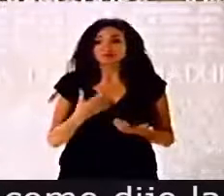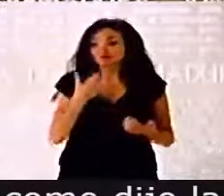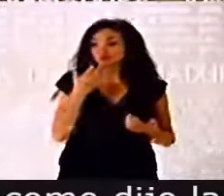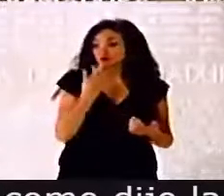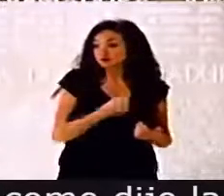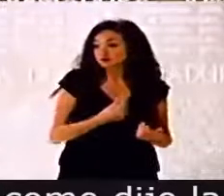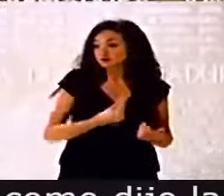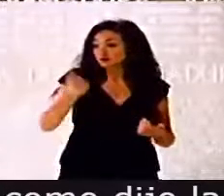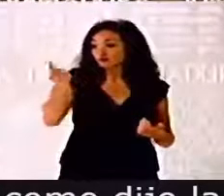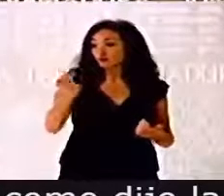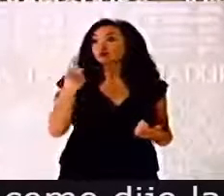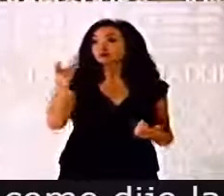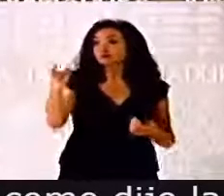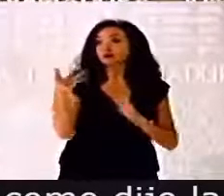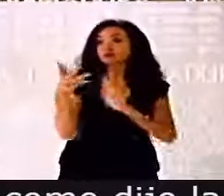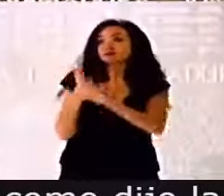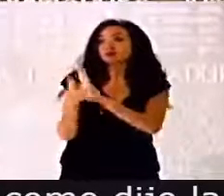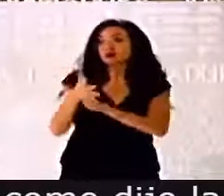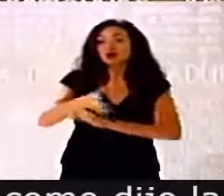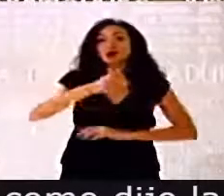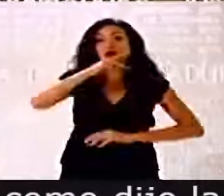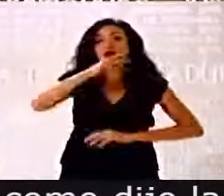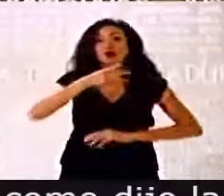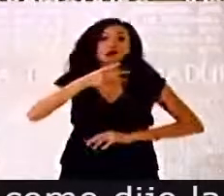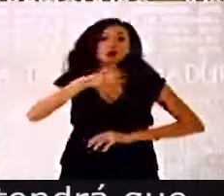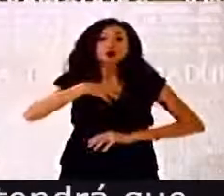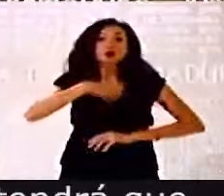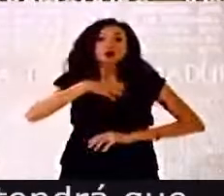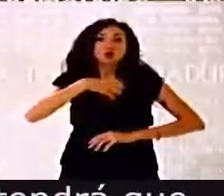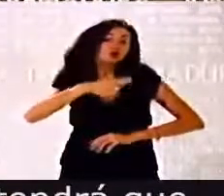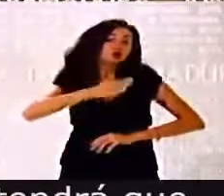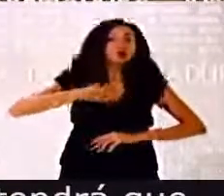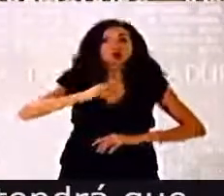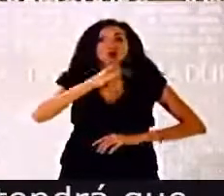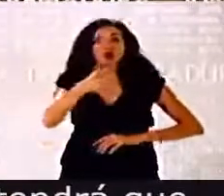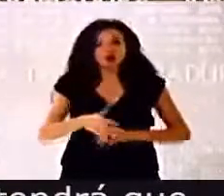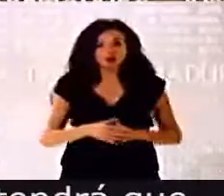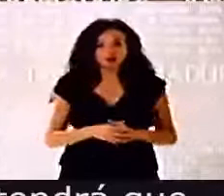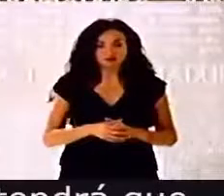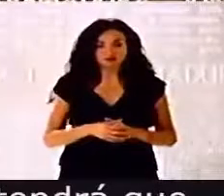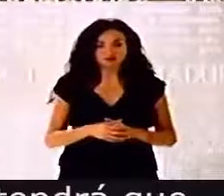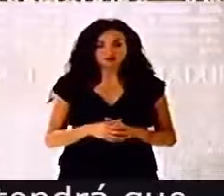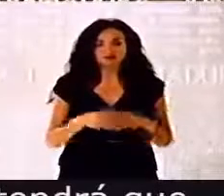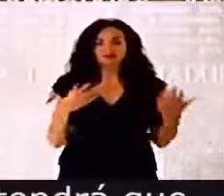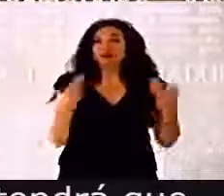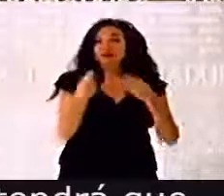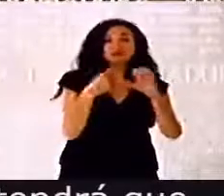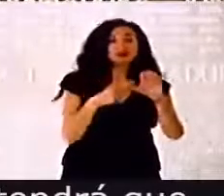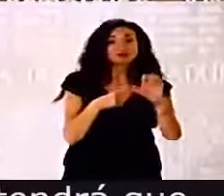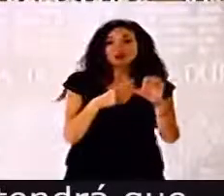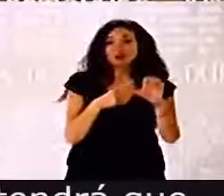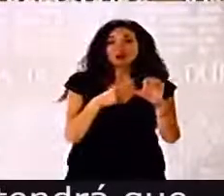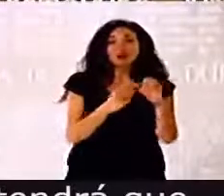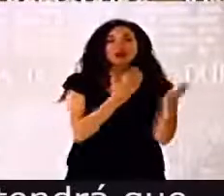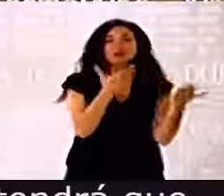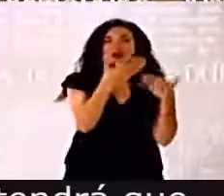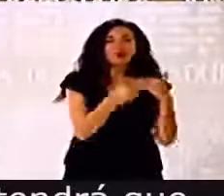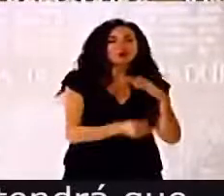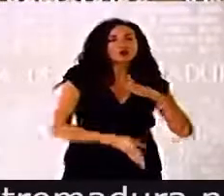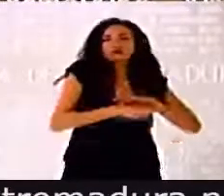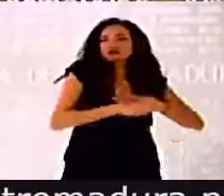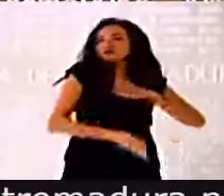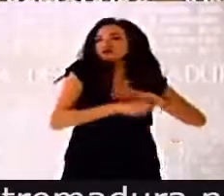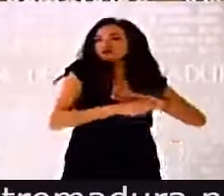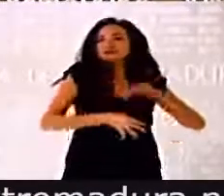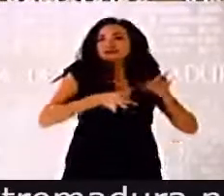tendrá que explicar por qué no ha querido hablar. La Junta de Extremadura no va a abandonar nunca el diálogo, porque es la